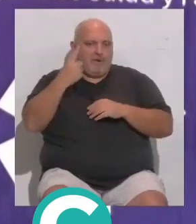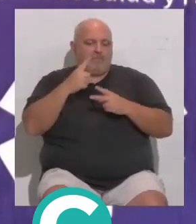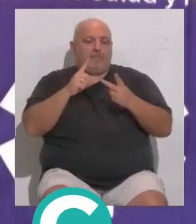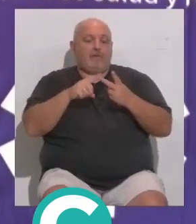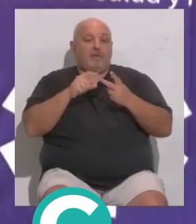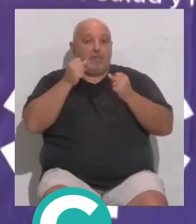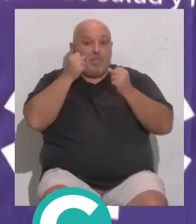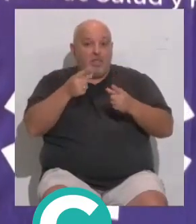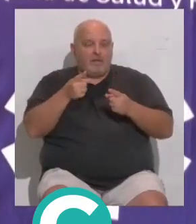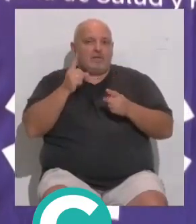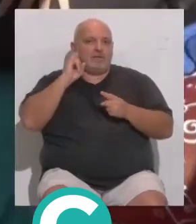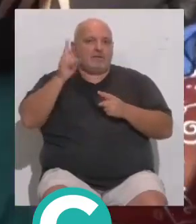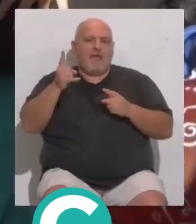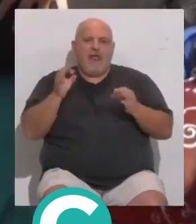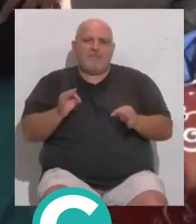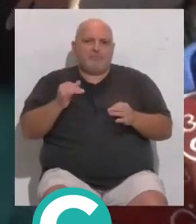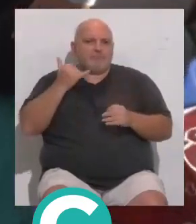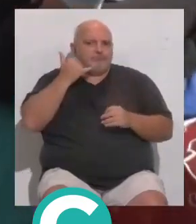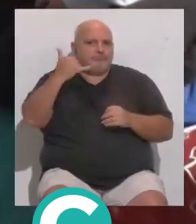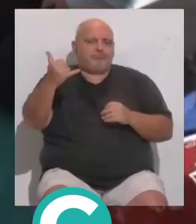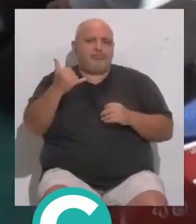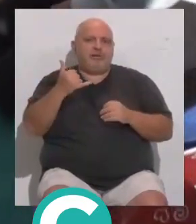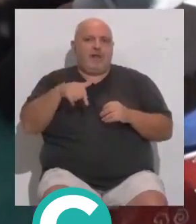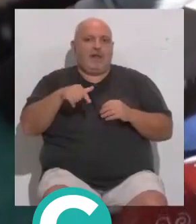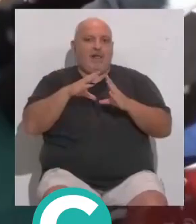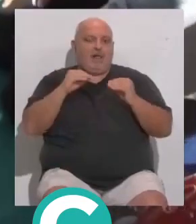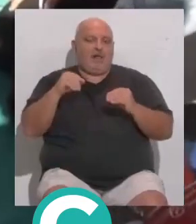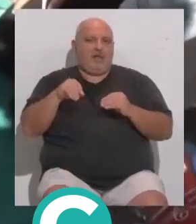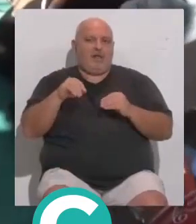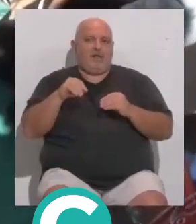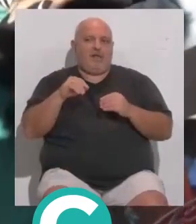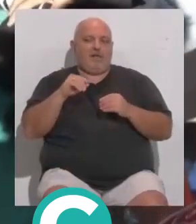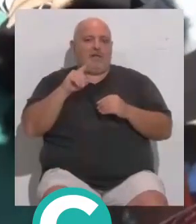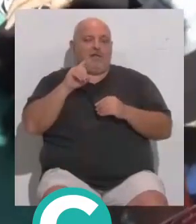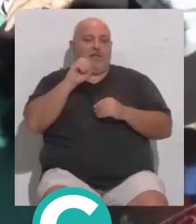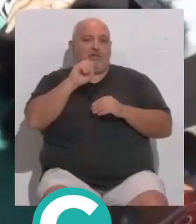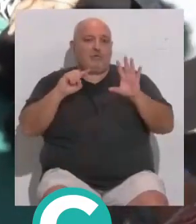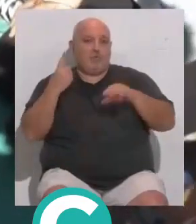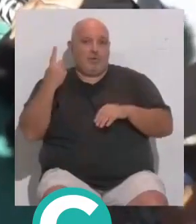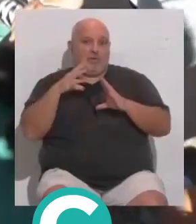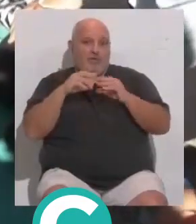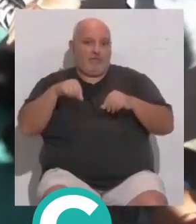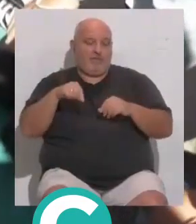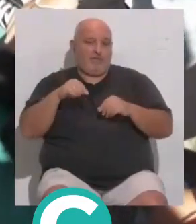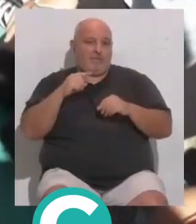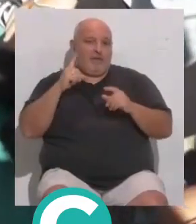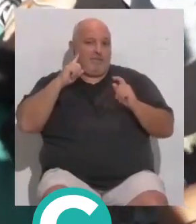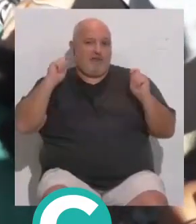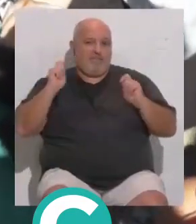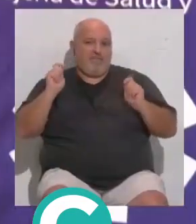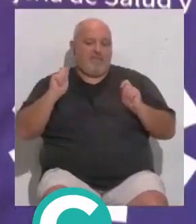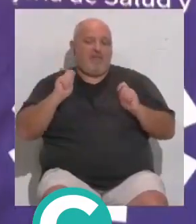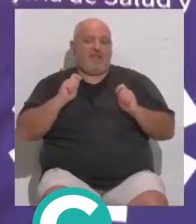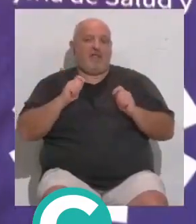Si detecta eso, tiene que llamar inmediatamente. Aquí en Andalucía ahí está el número 061, que es el número de emergencia de toda la